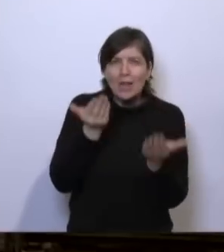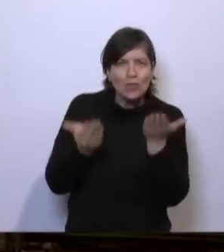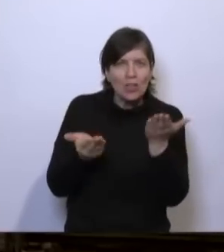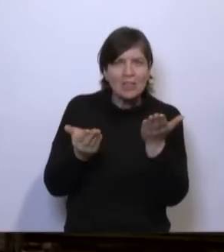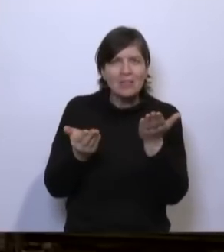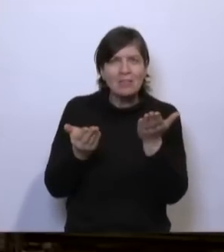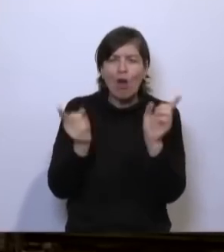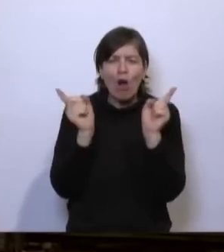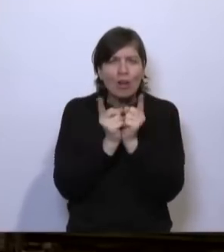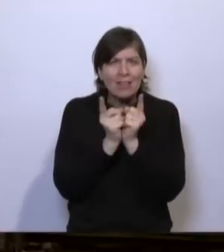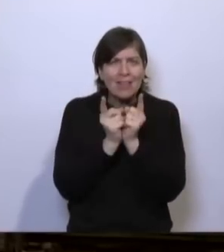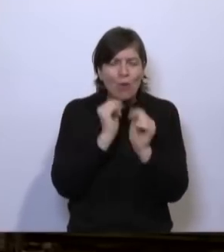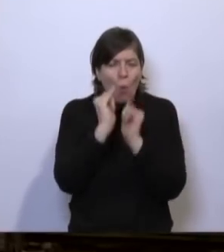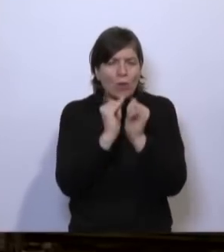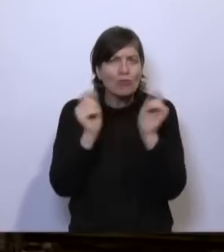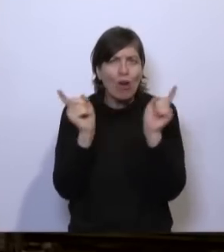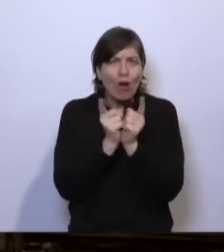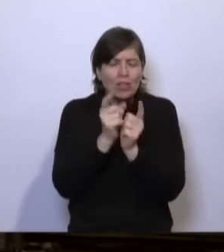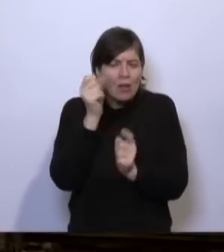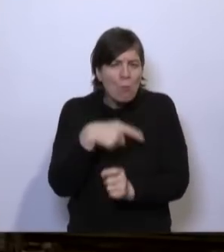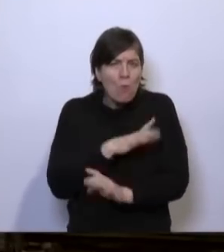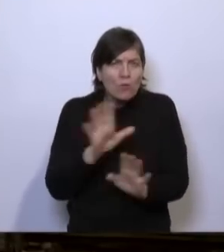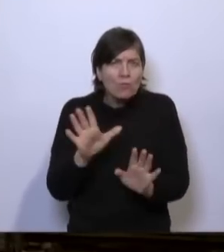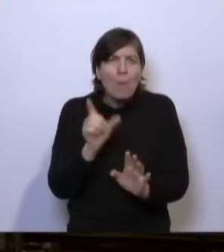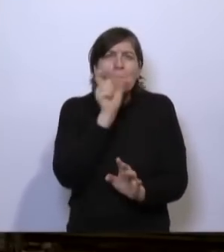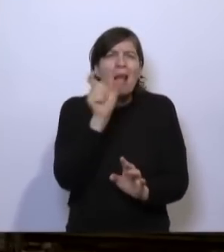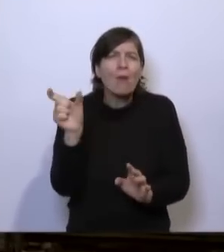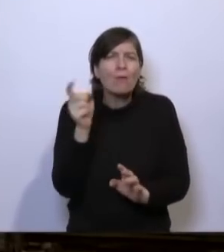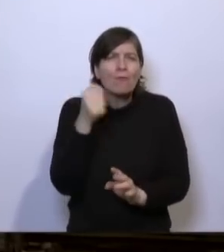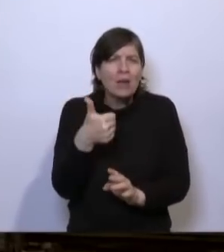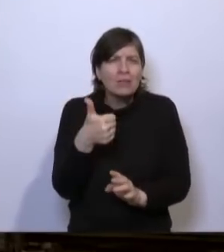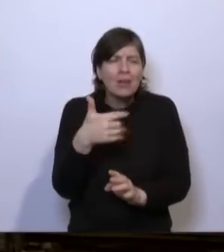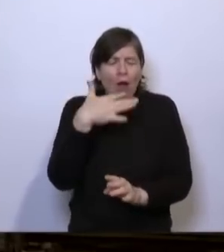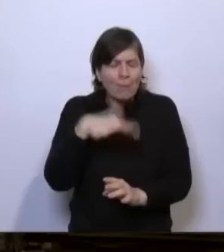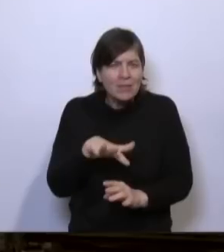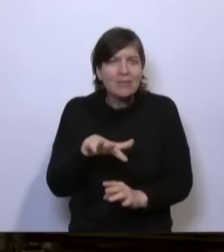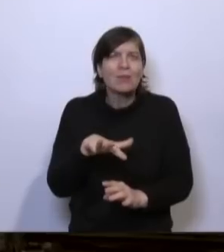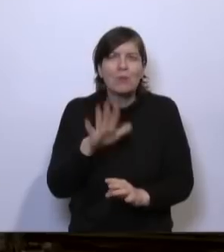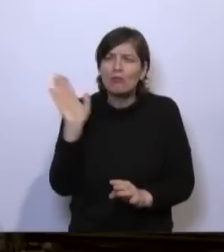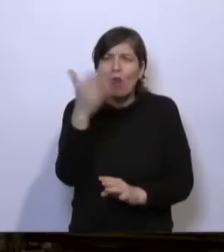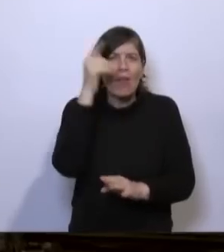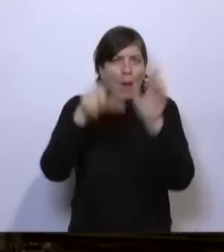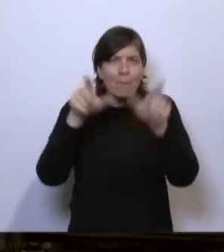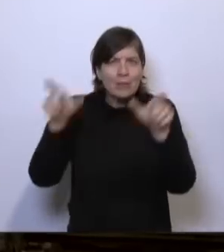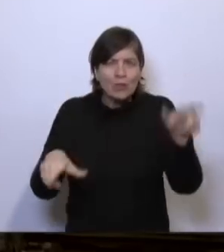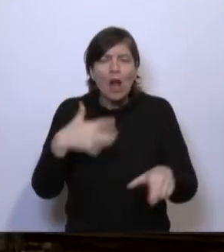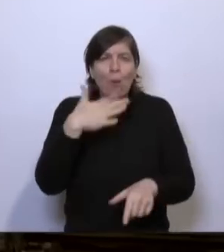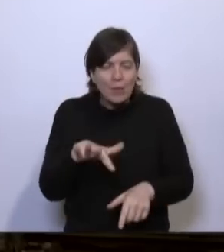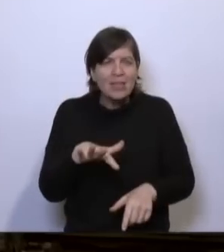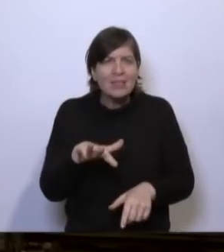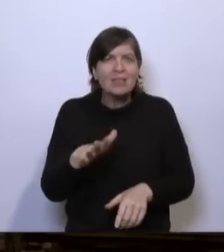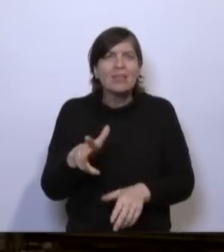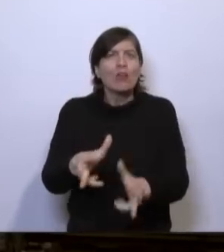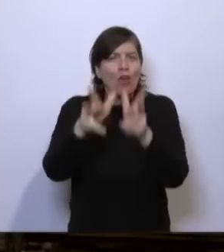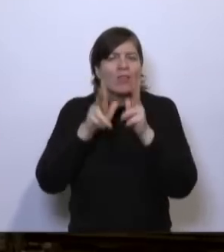historias sencillas que con palabras fáciles, comprensibles por todos, nos hablan